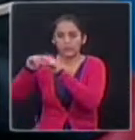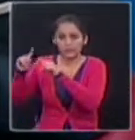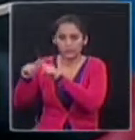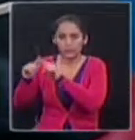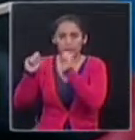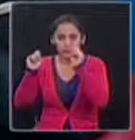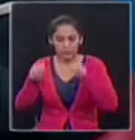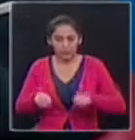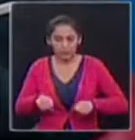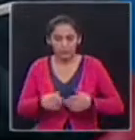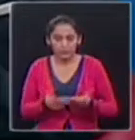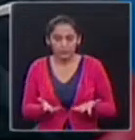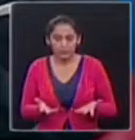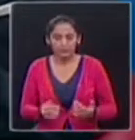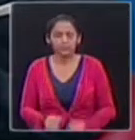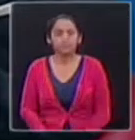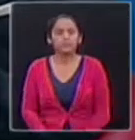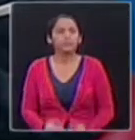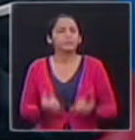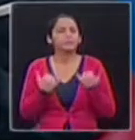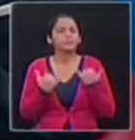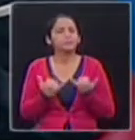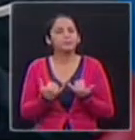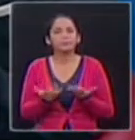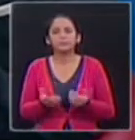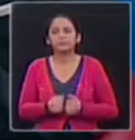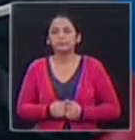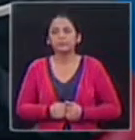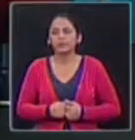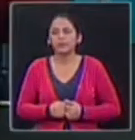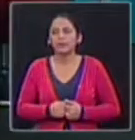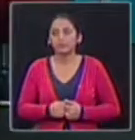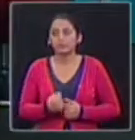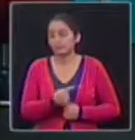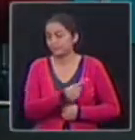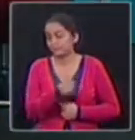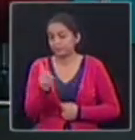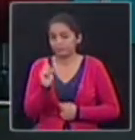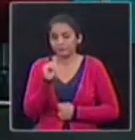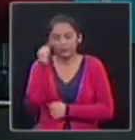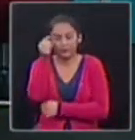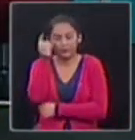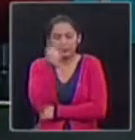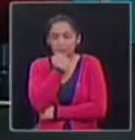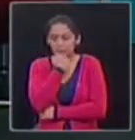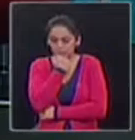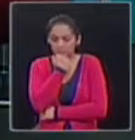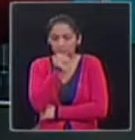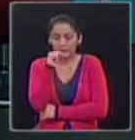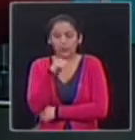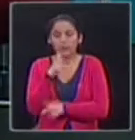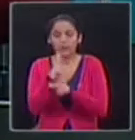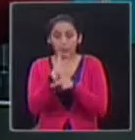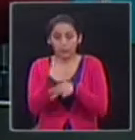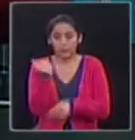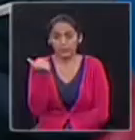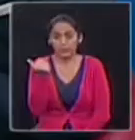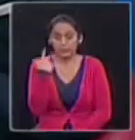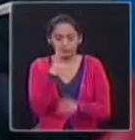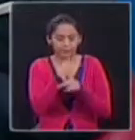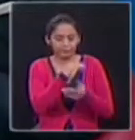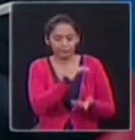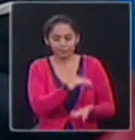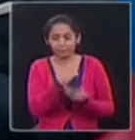exportación de servicios. Nosotros creemos que es clave de que las exportaciones nos permitan a nosotros desarrollarnos y por lo